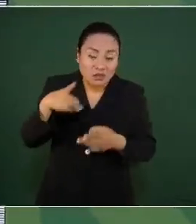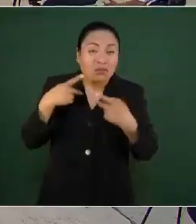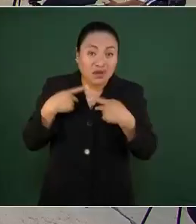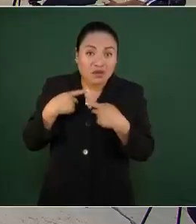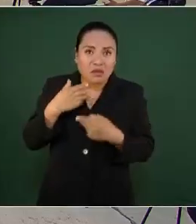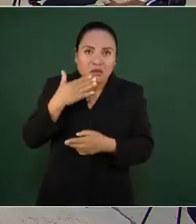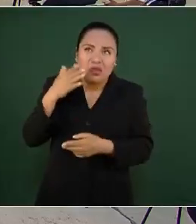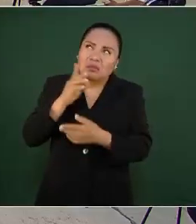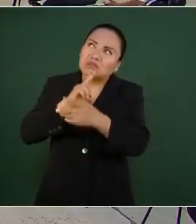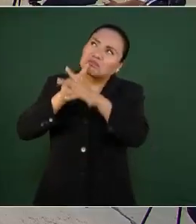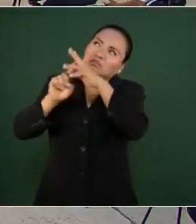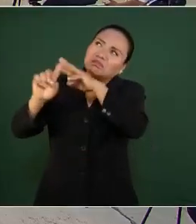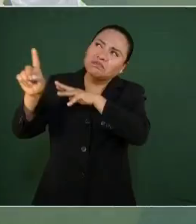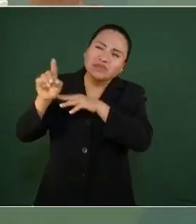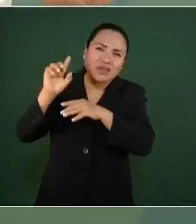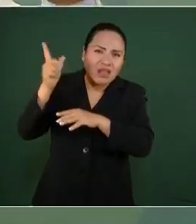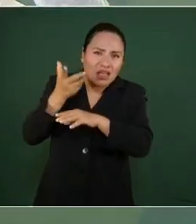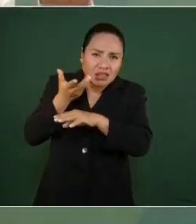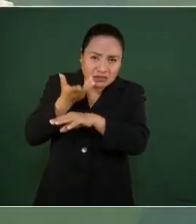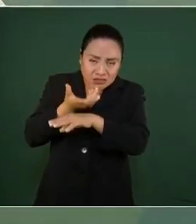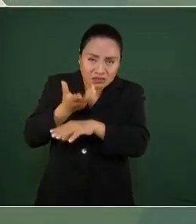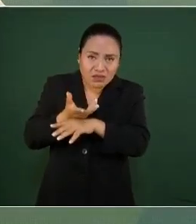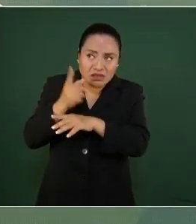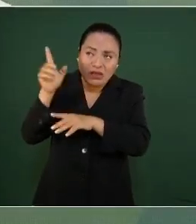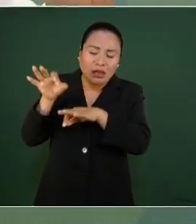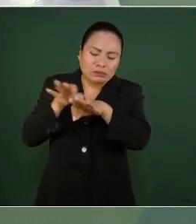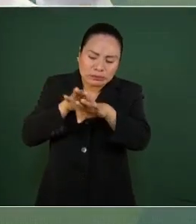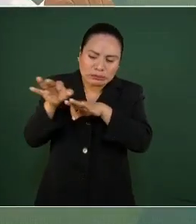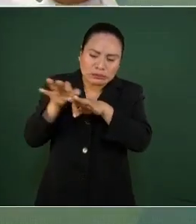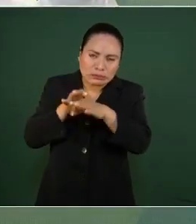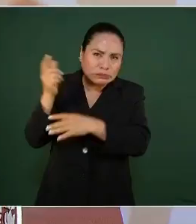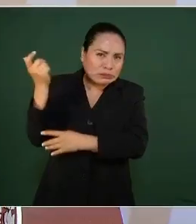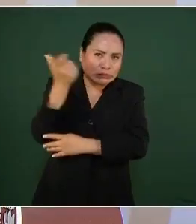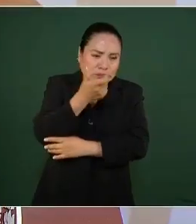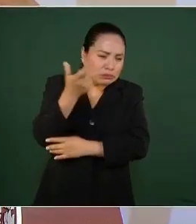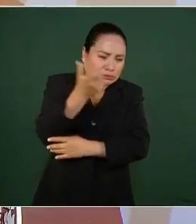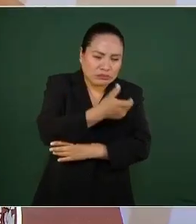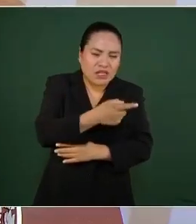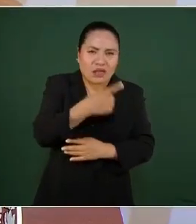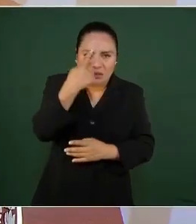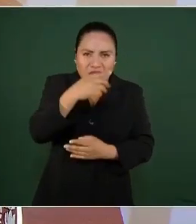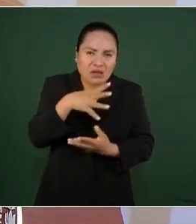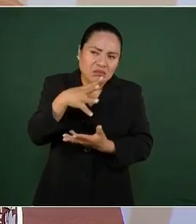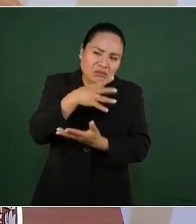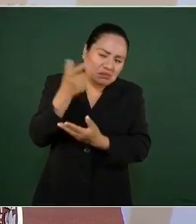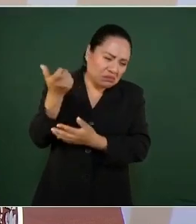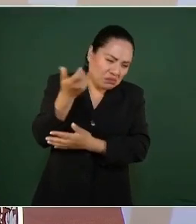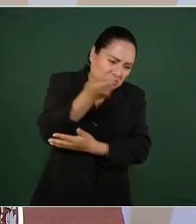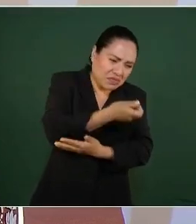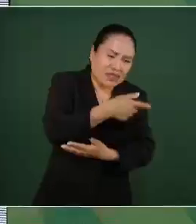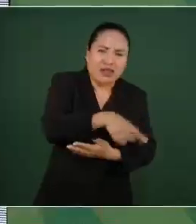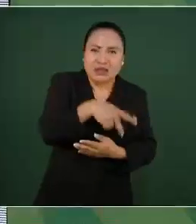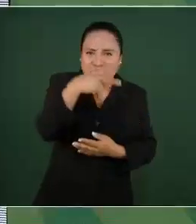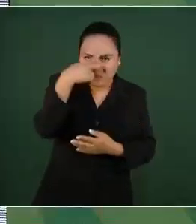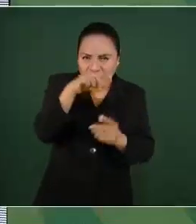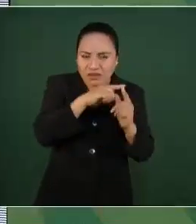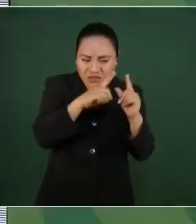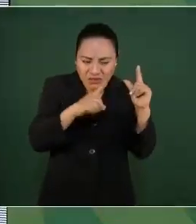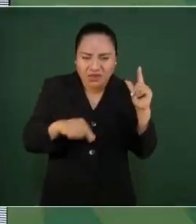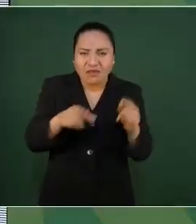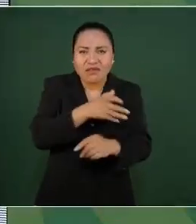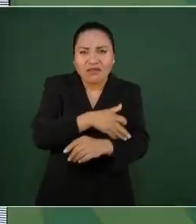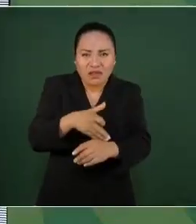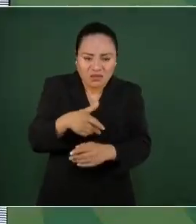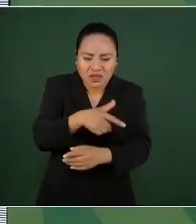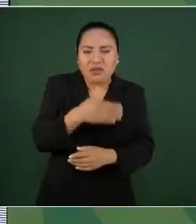Si no es por la iniciativa de la gente de buscarse la vida en la calle